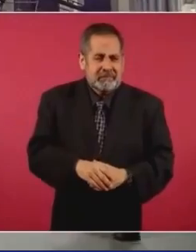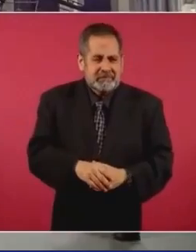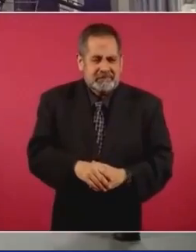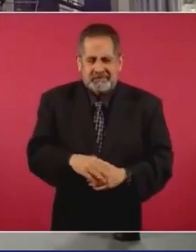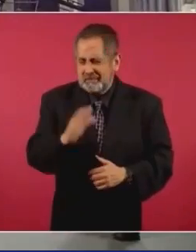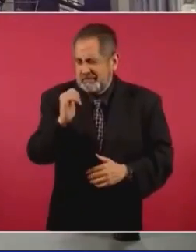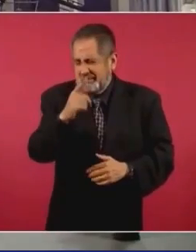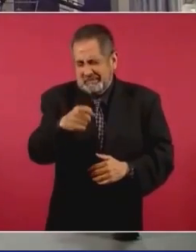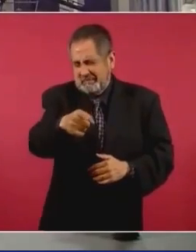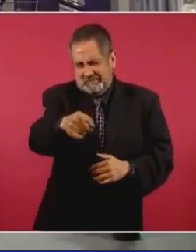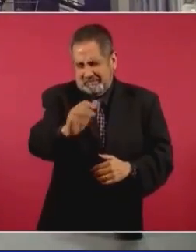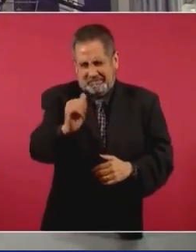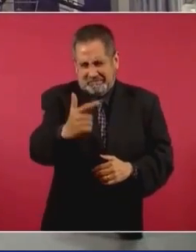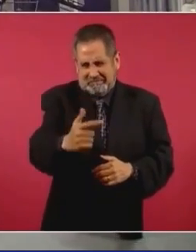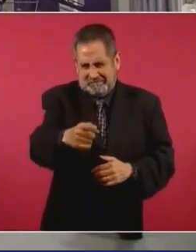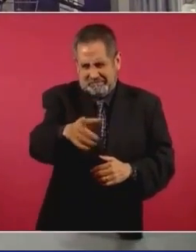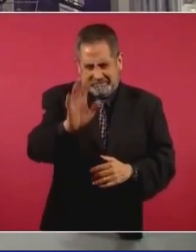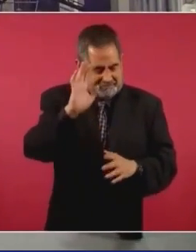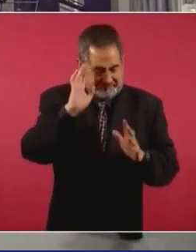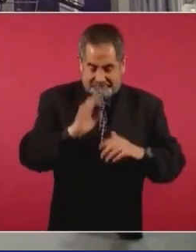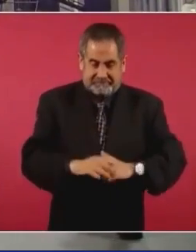Algo así.